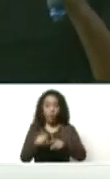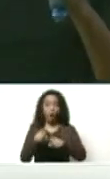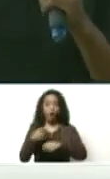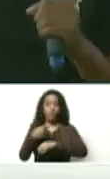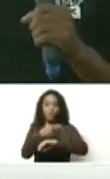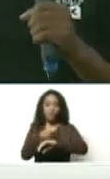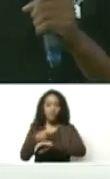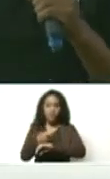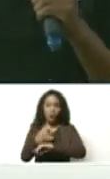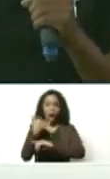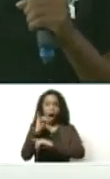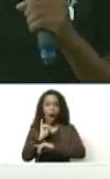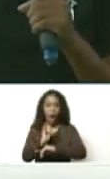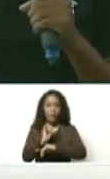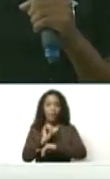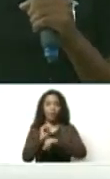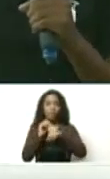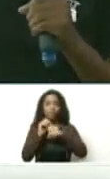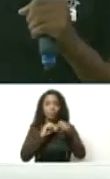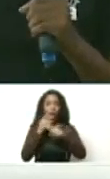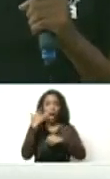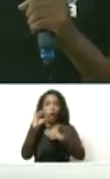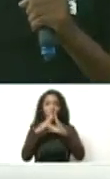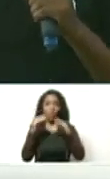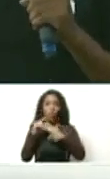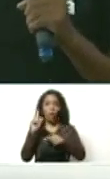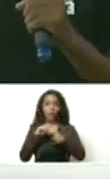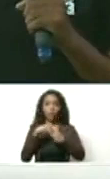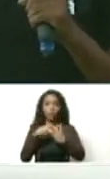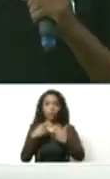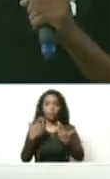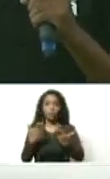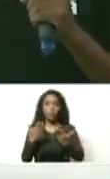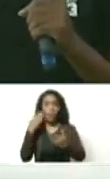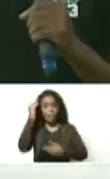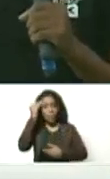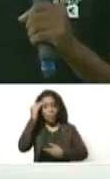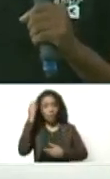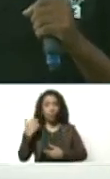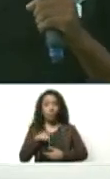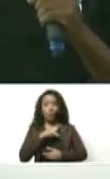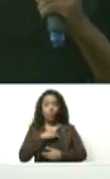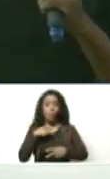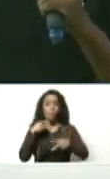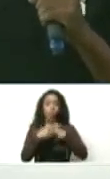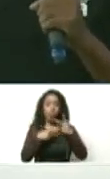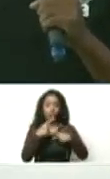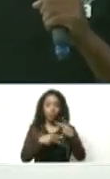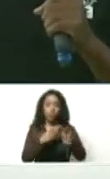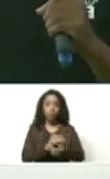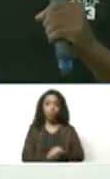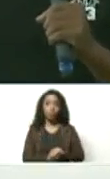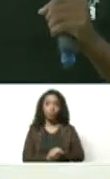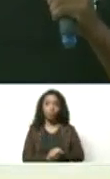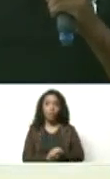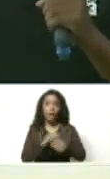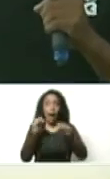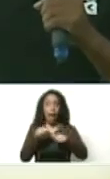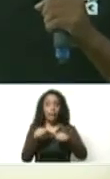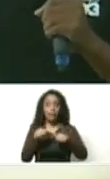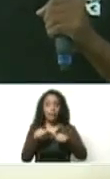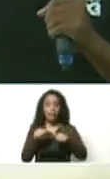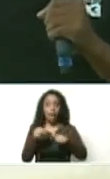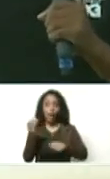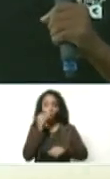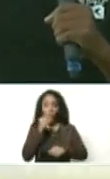fumigadora, hay tractores, hay de todo, mi señor presidente. Entonces, imagínense, nosotros producimos esta cantidad de rubro